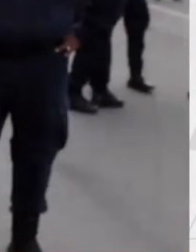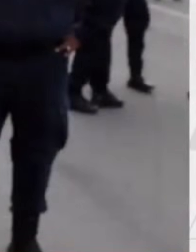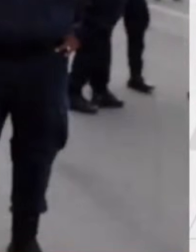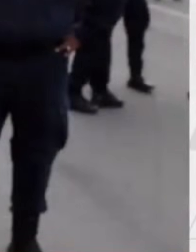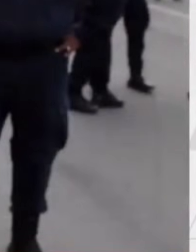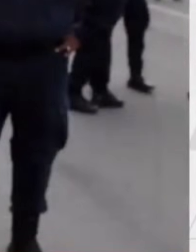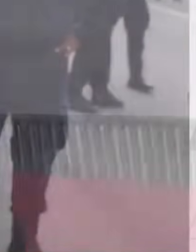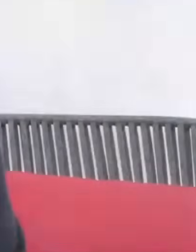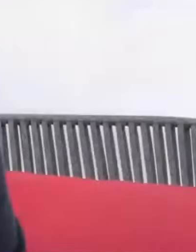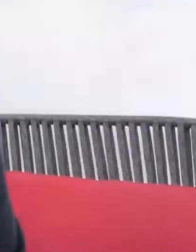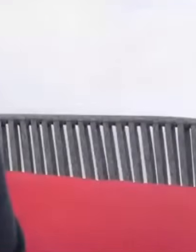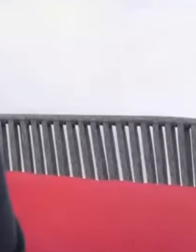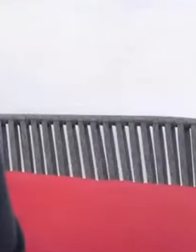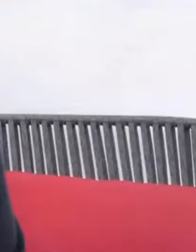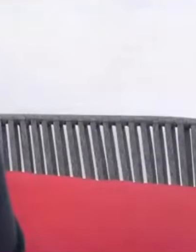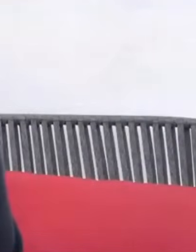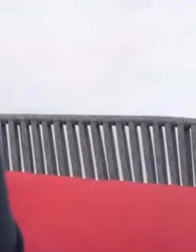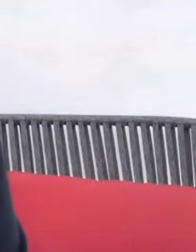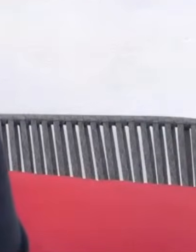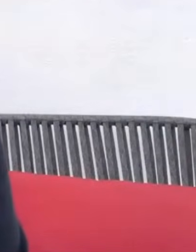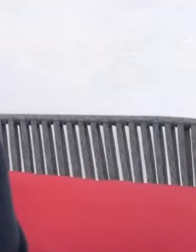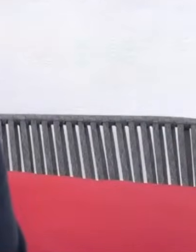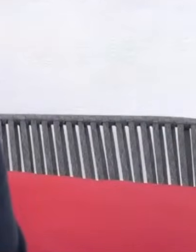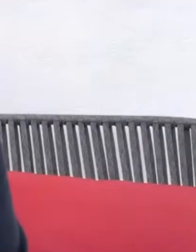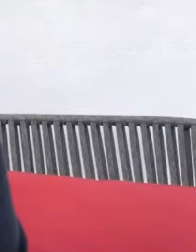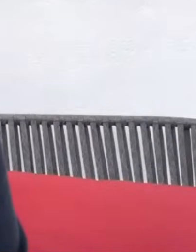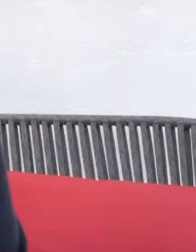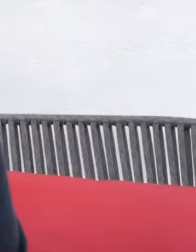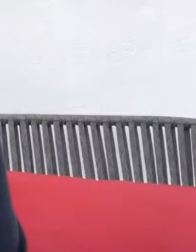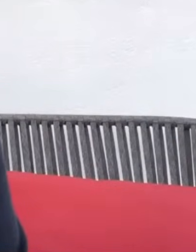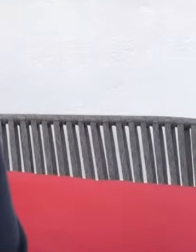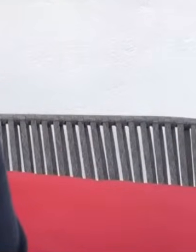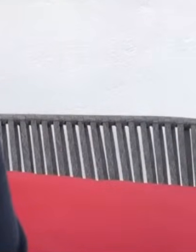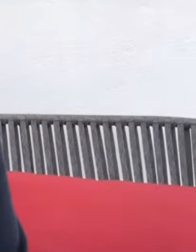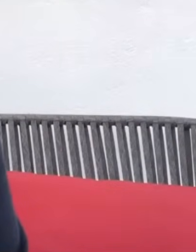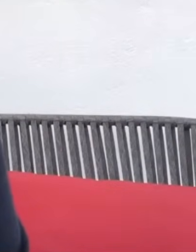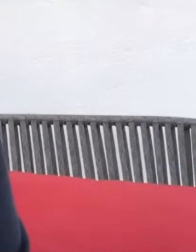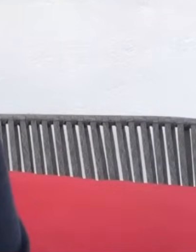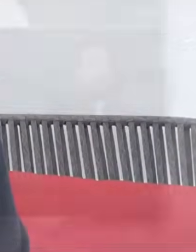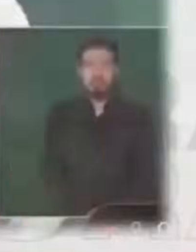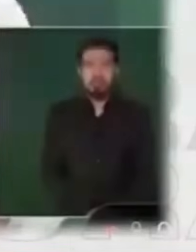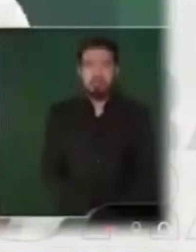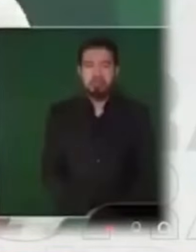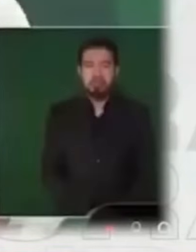sé si tengan las declaraciones del presidente, mi querido David. Si las tienes, échamelas, por favor.